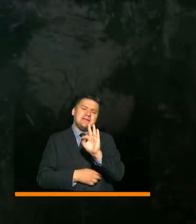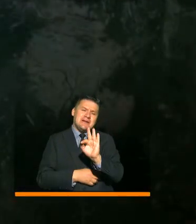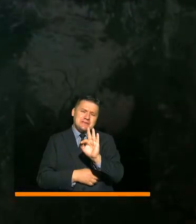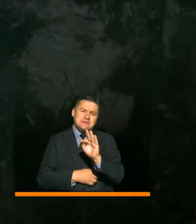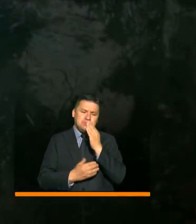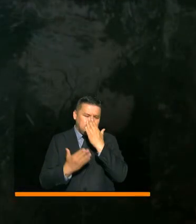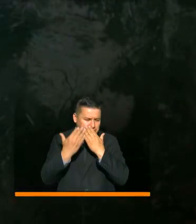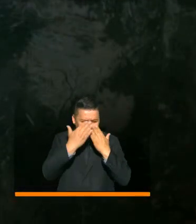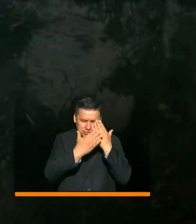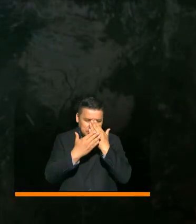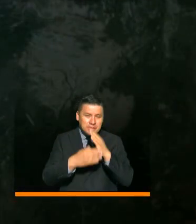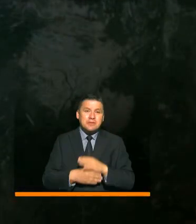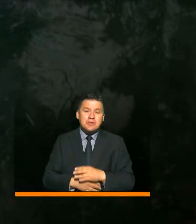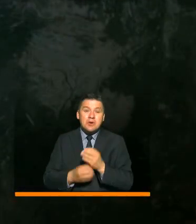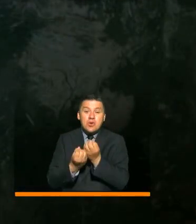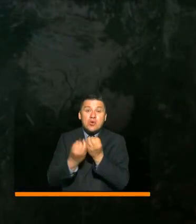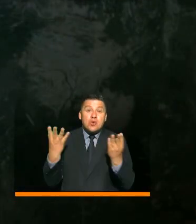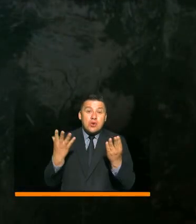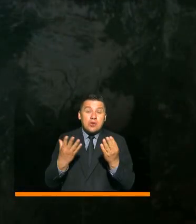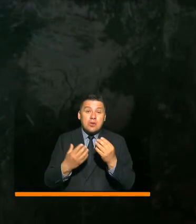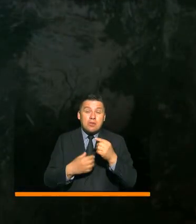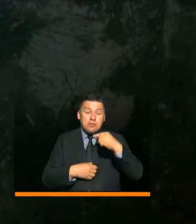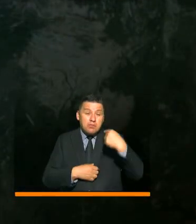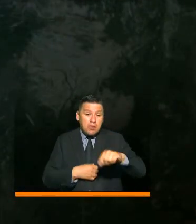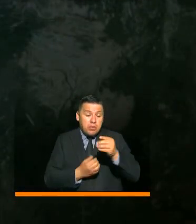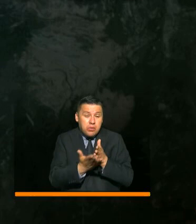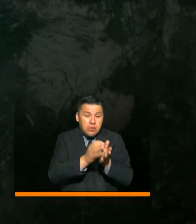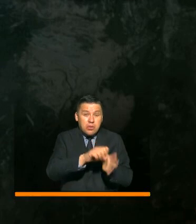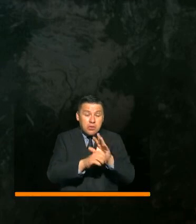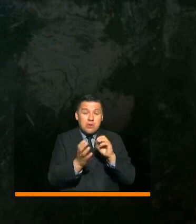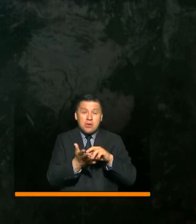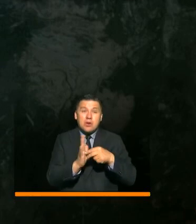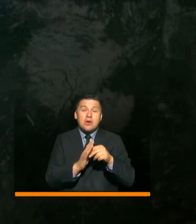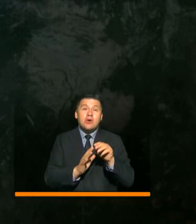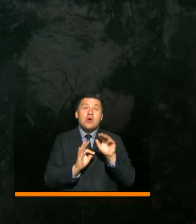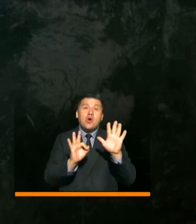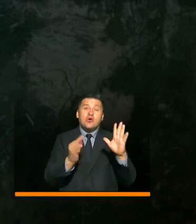55.763 pruebas y el número de casos positivos es de